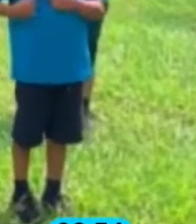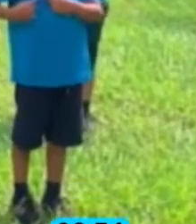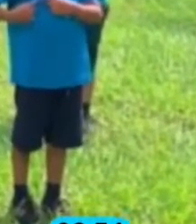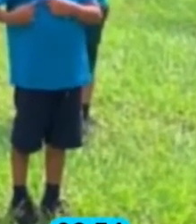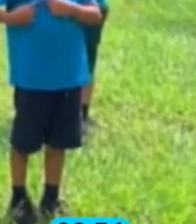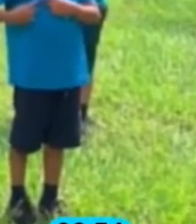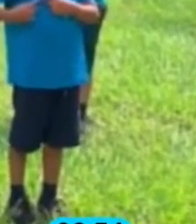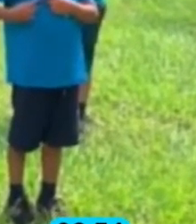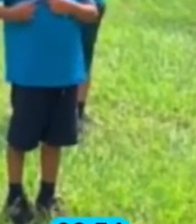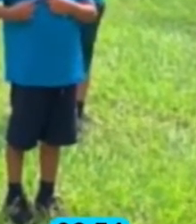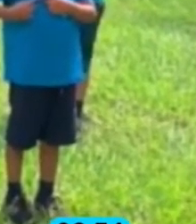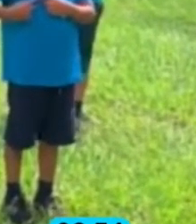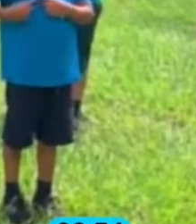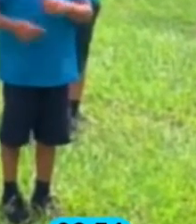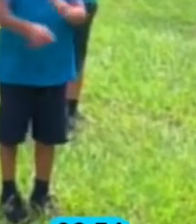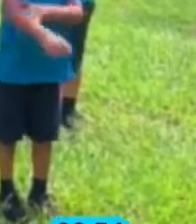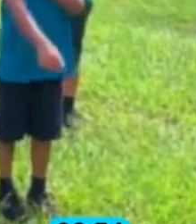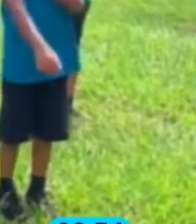corazón.